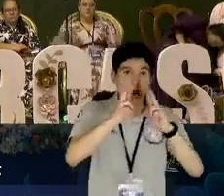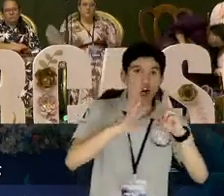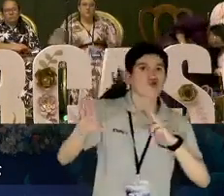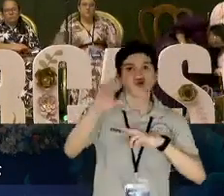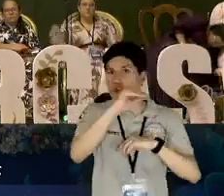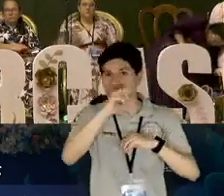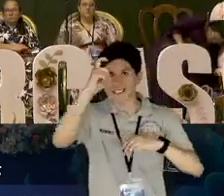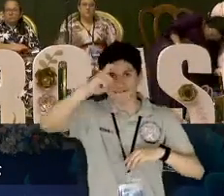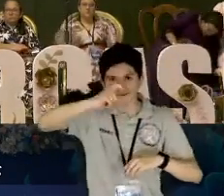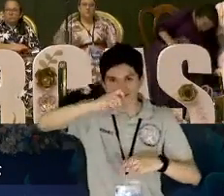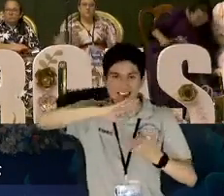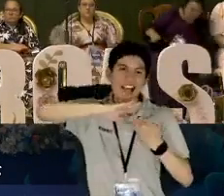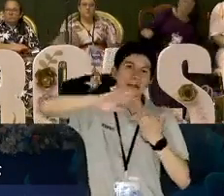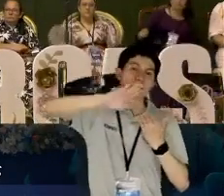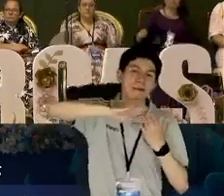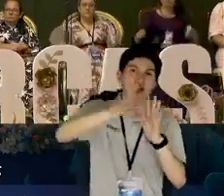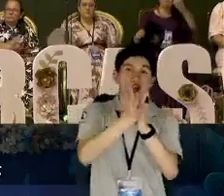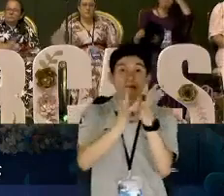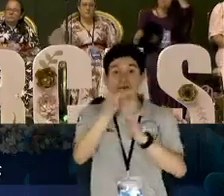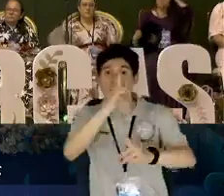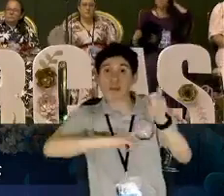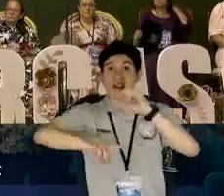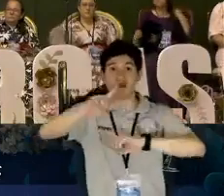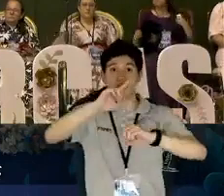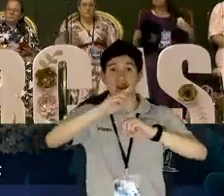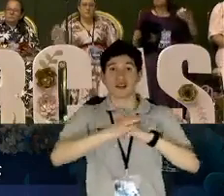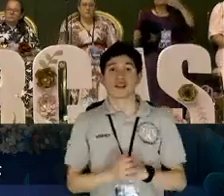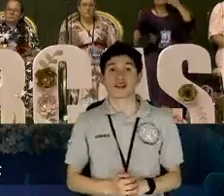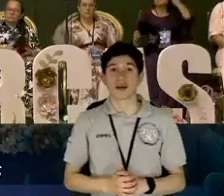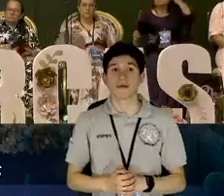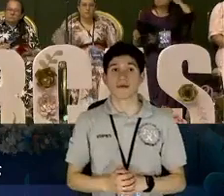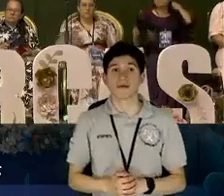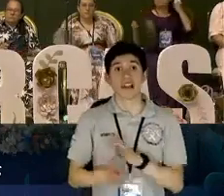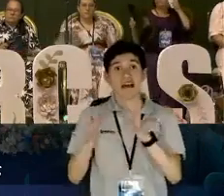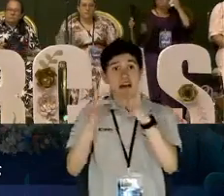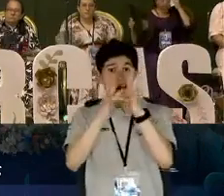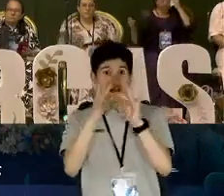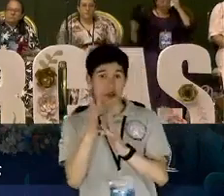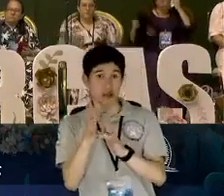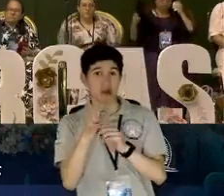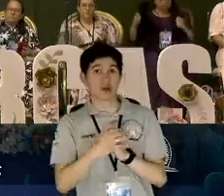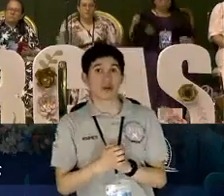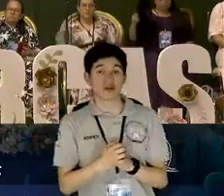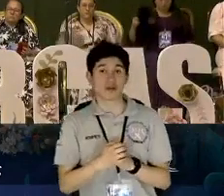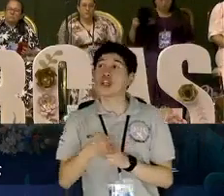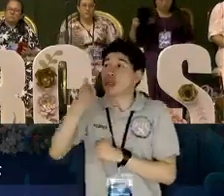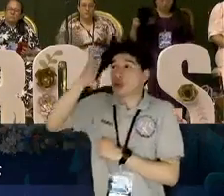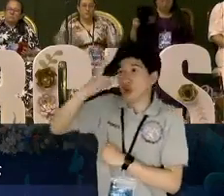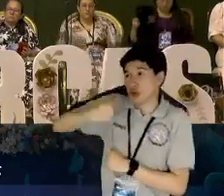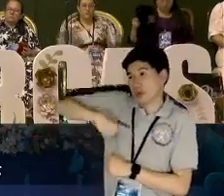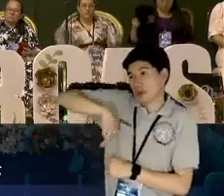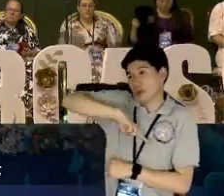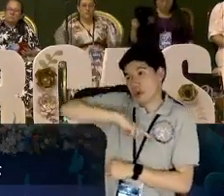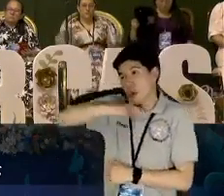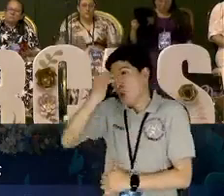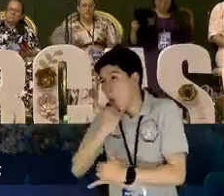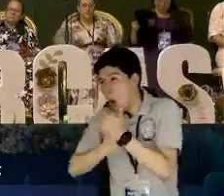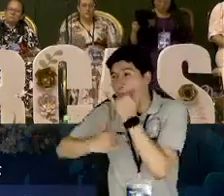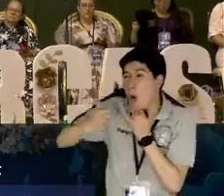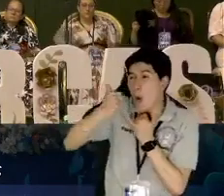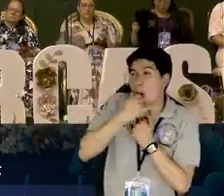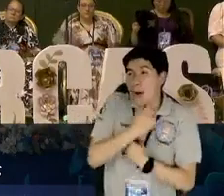Mateo 6:12, y perdonándolos nuestras deudas como también nosotros perdonamos a nuestros deudores. Cuando